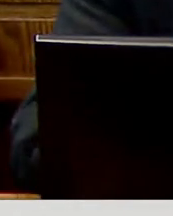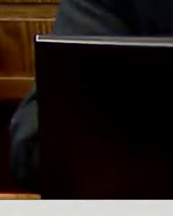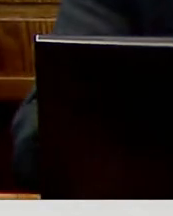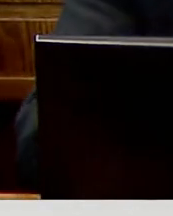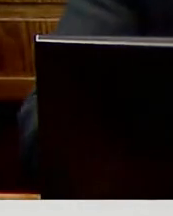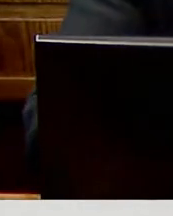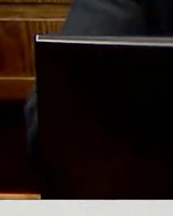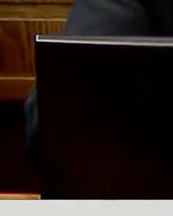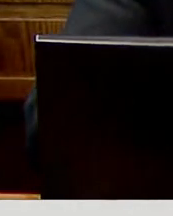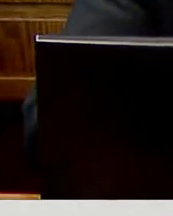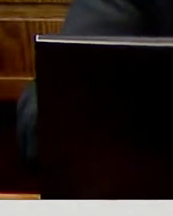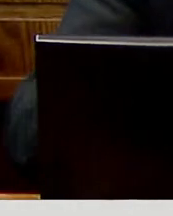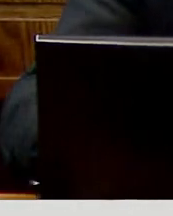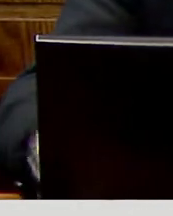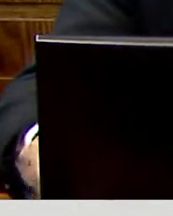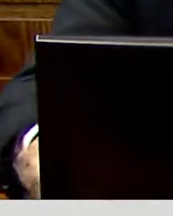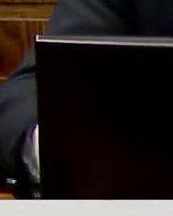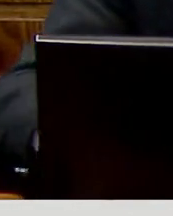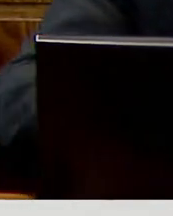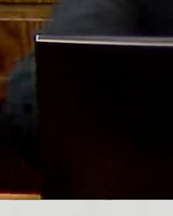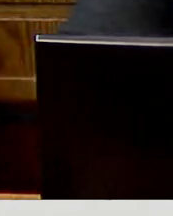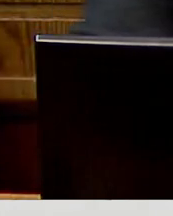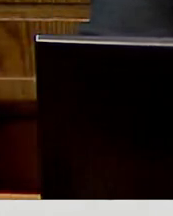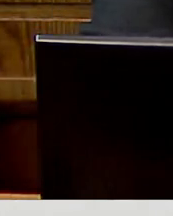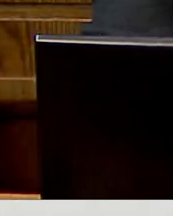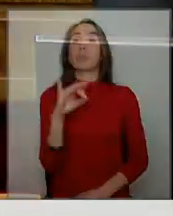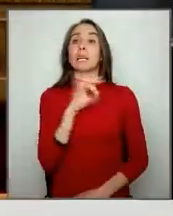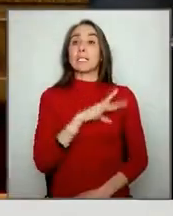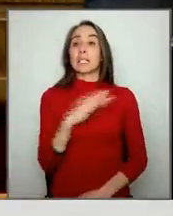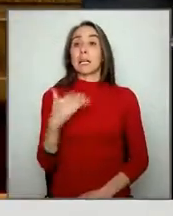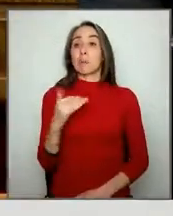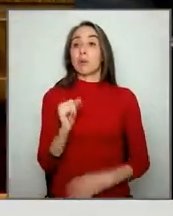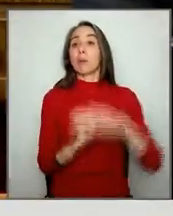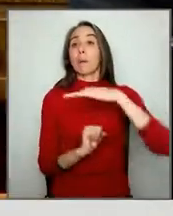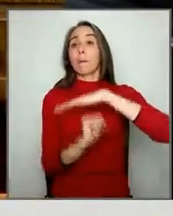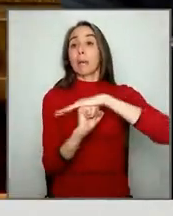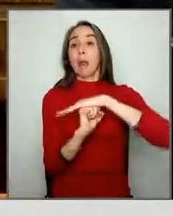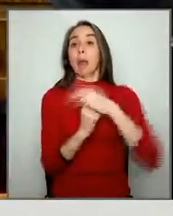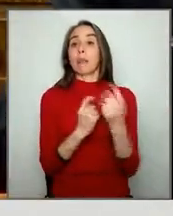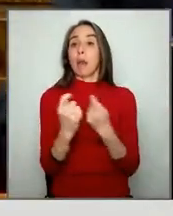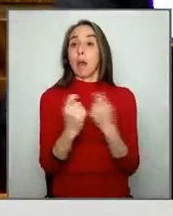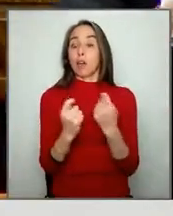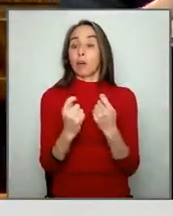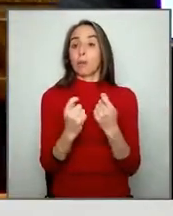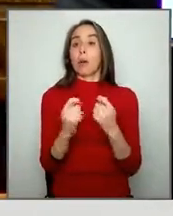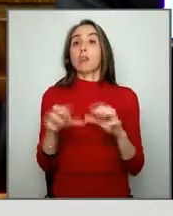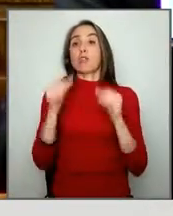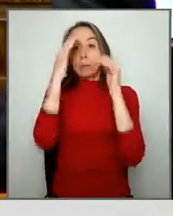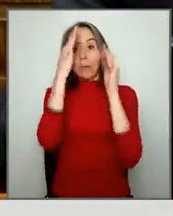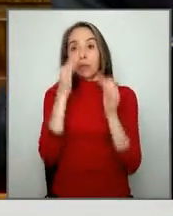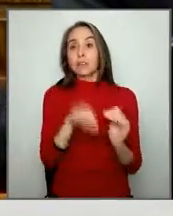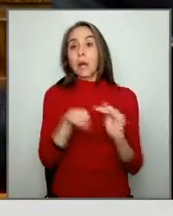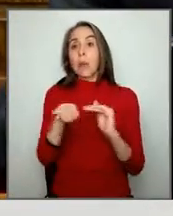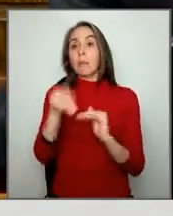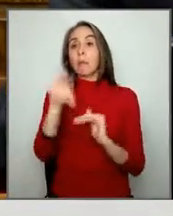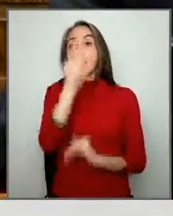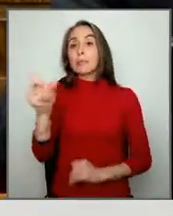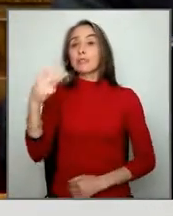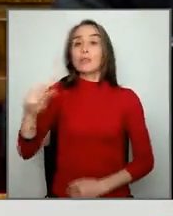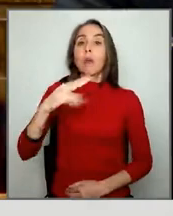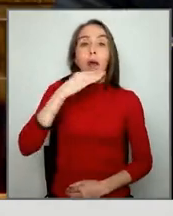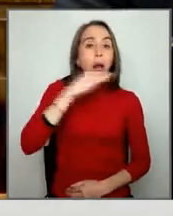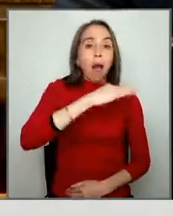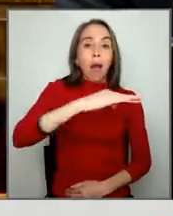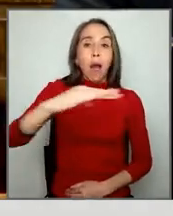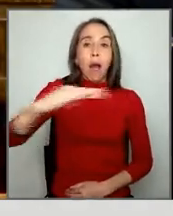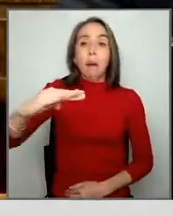sabemos la importancia que tiene la agricultura como Pilar fundamental de nuestra economía y tomar medidas Para apoyar a nuestros agricultores en tiempos de sequía y